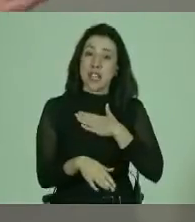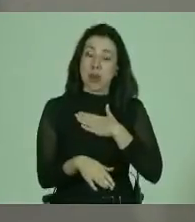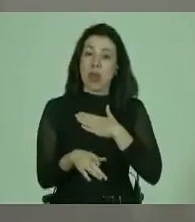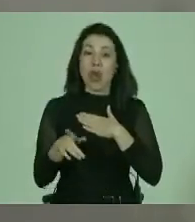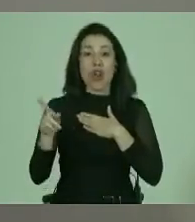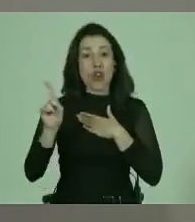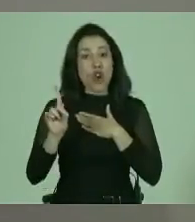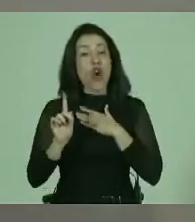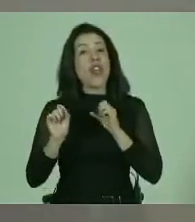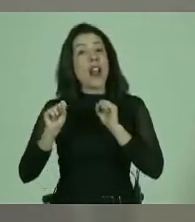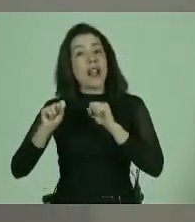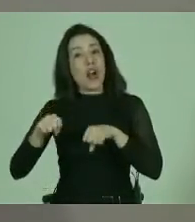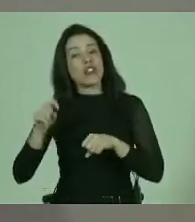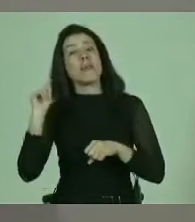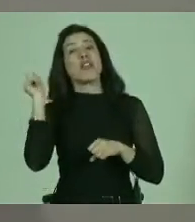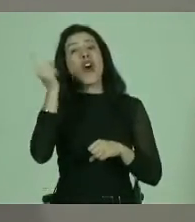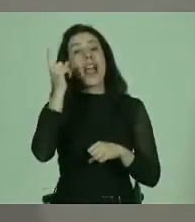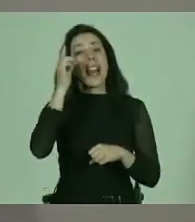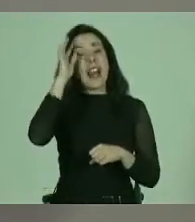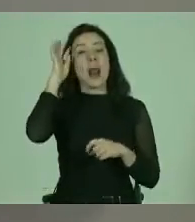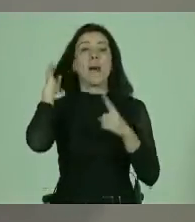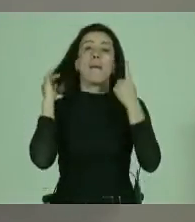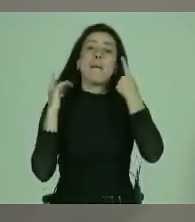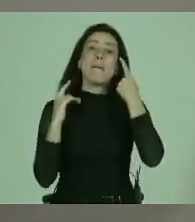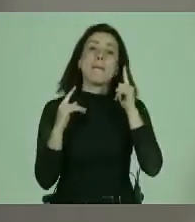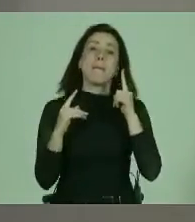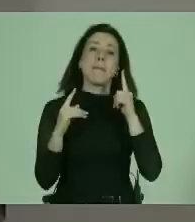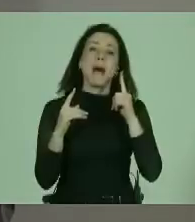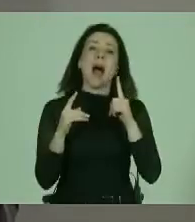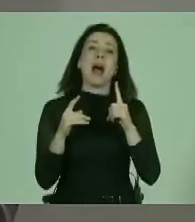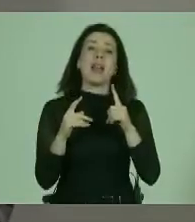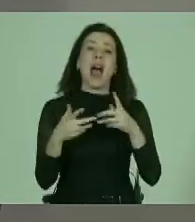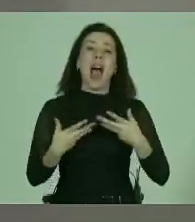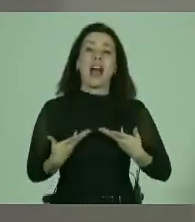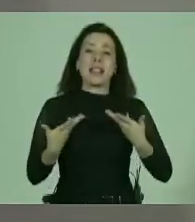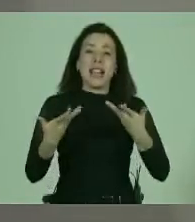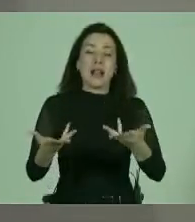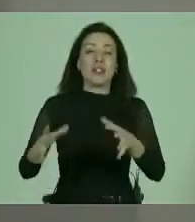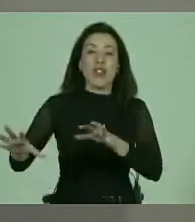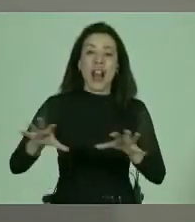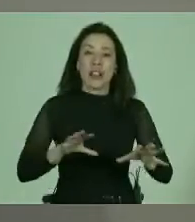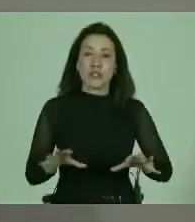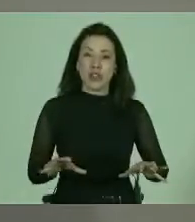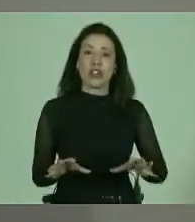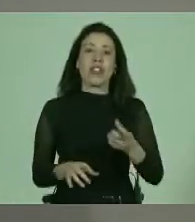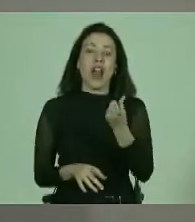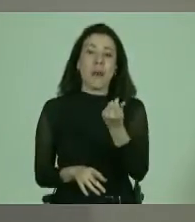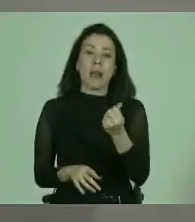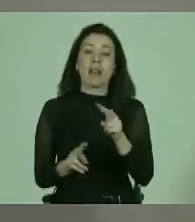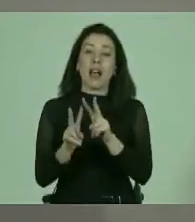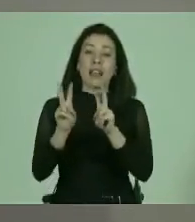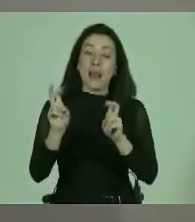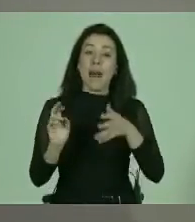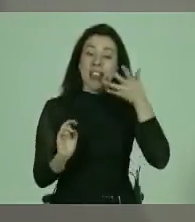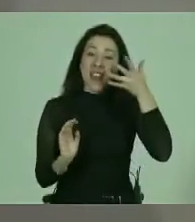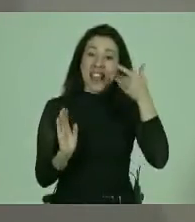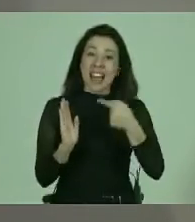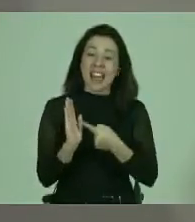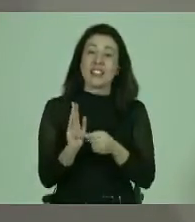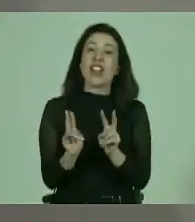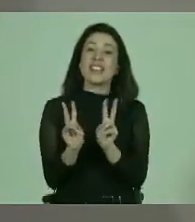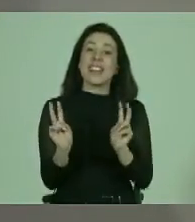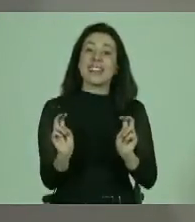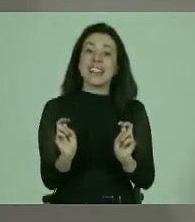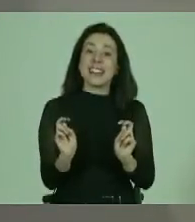del consentimiento general para las transmisiones patrimoniales ya he dicho antes que el ámbito de la declaración es el